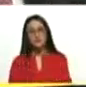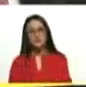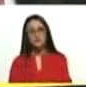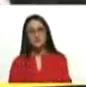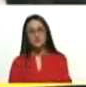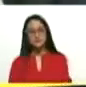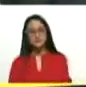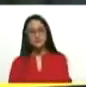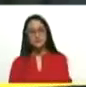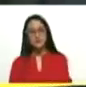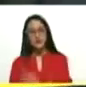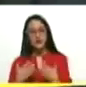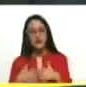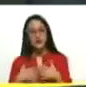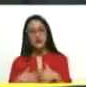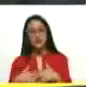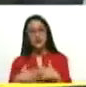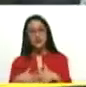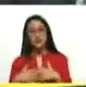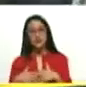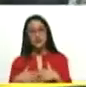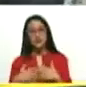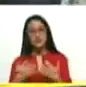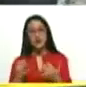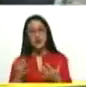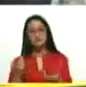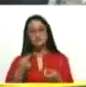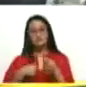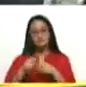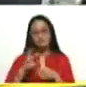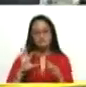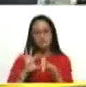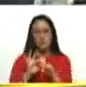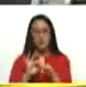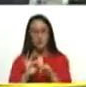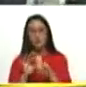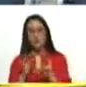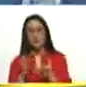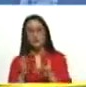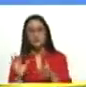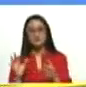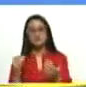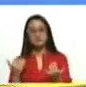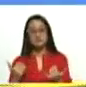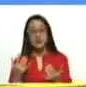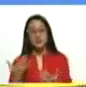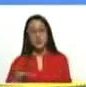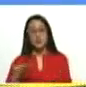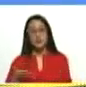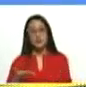en la industria, para hacer asociaciones, alianzas.